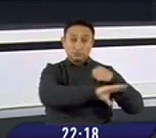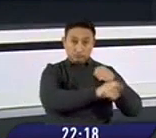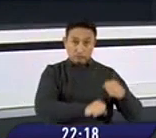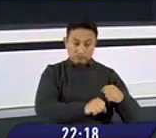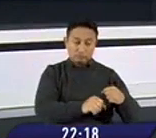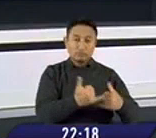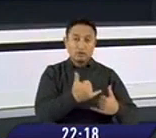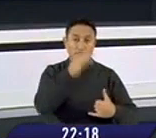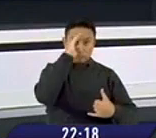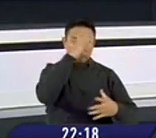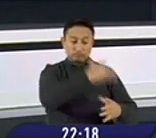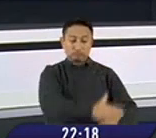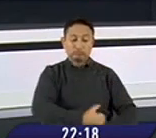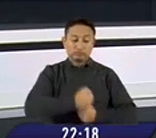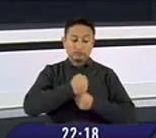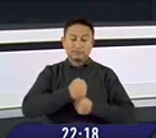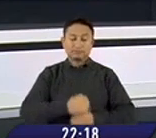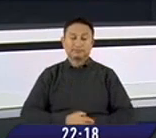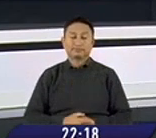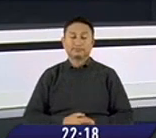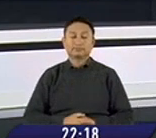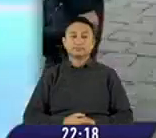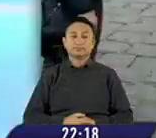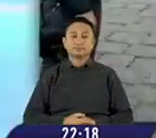había sido reportada como robada.